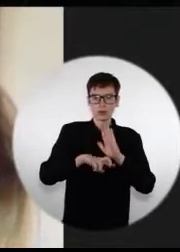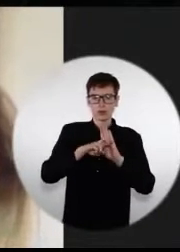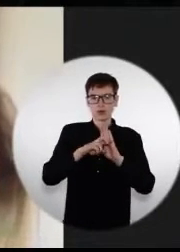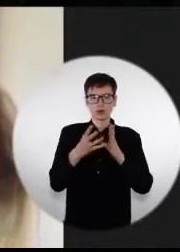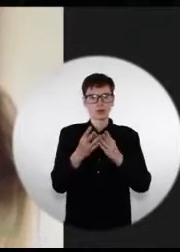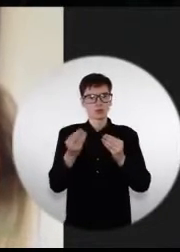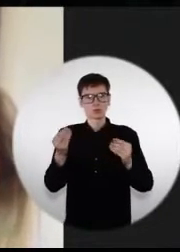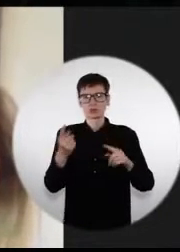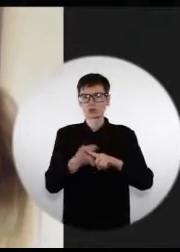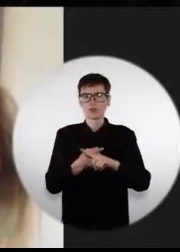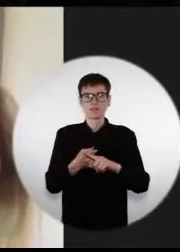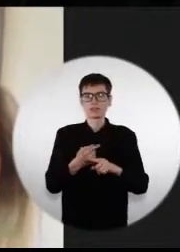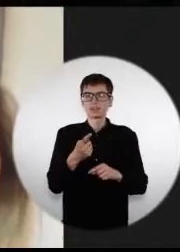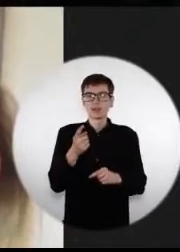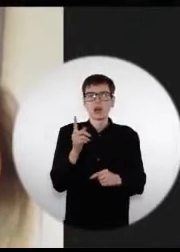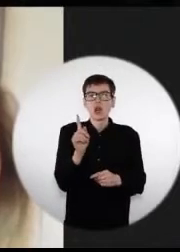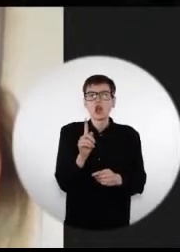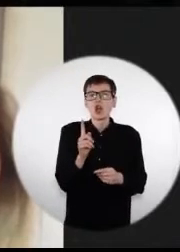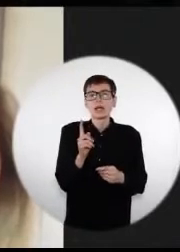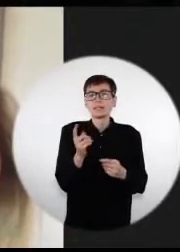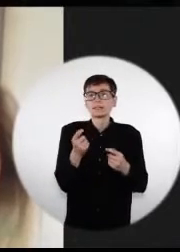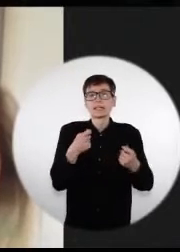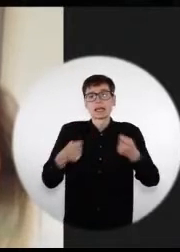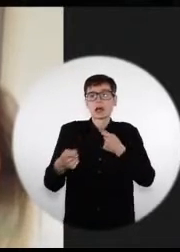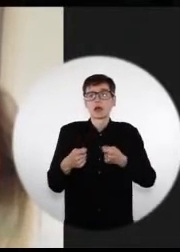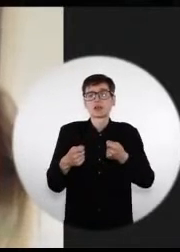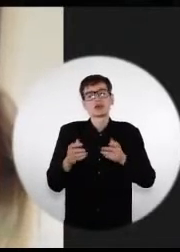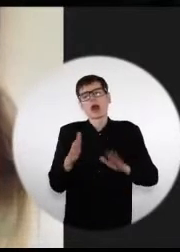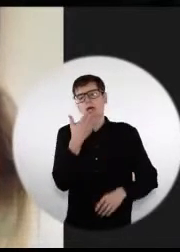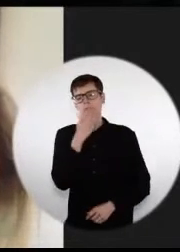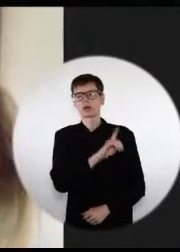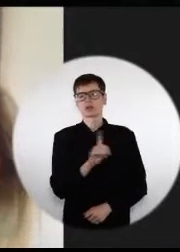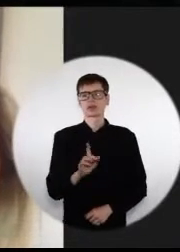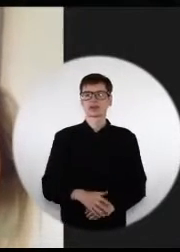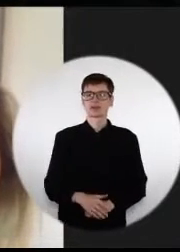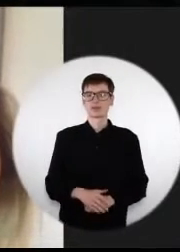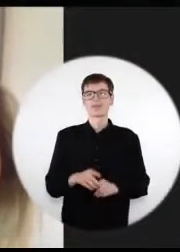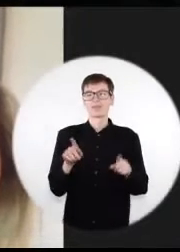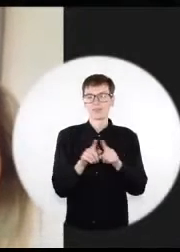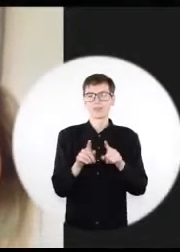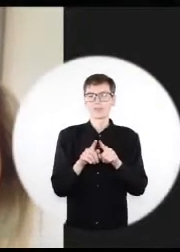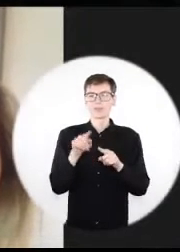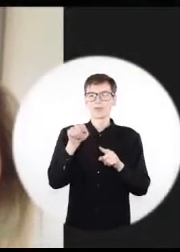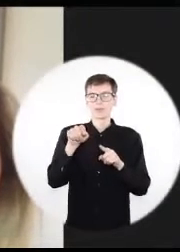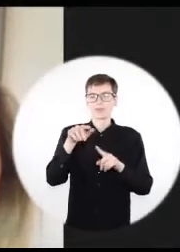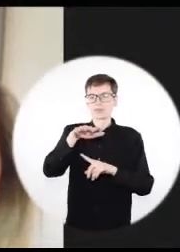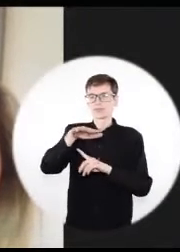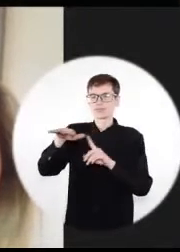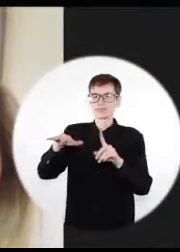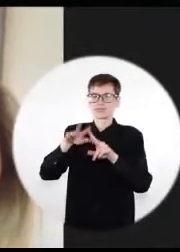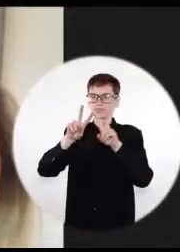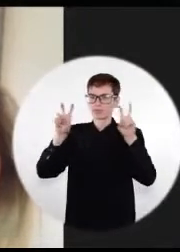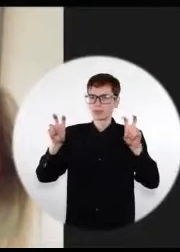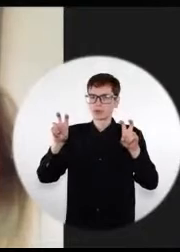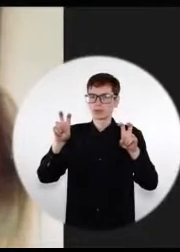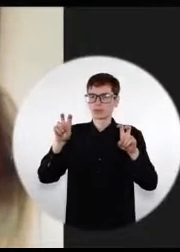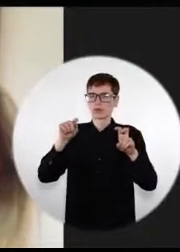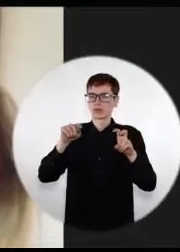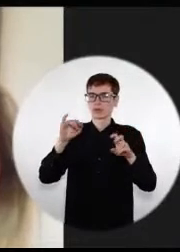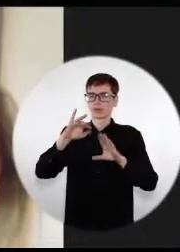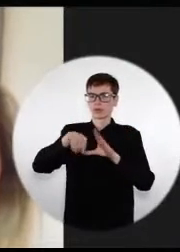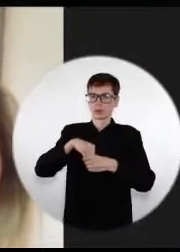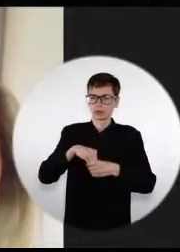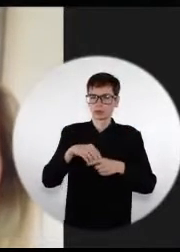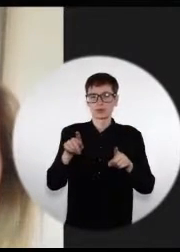lo que pasa es que cuando uno encara el proyecto muchas veces si no es negocio ponte tú eso no se hace